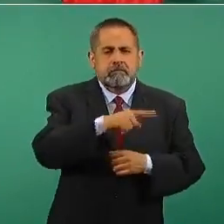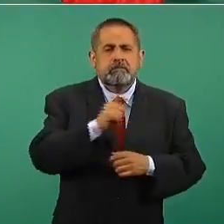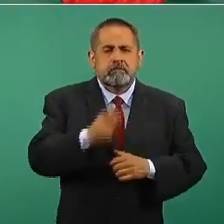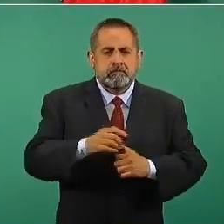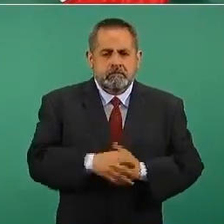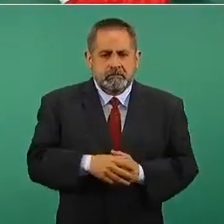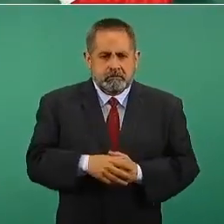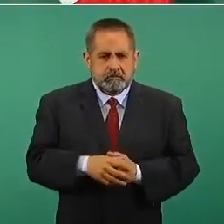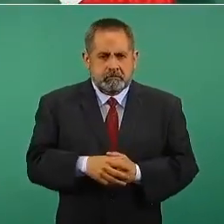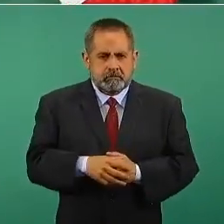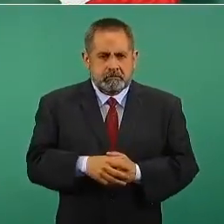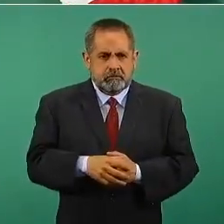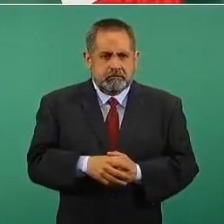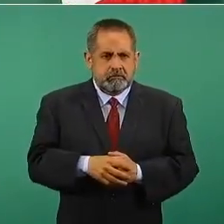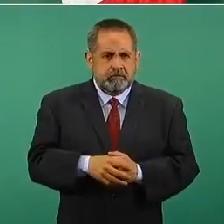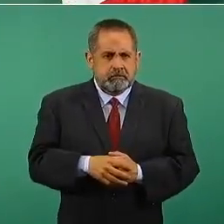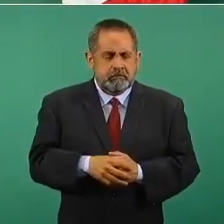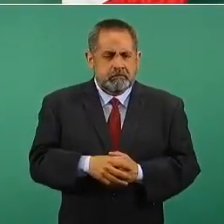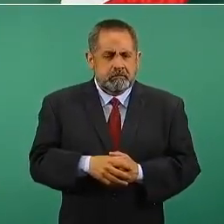sino